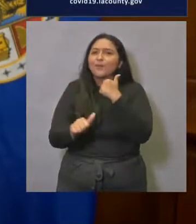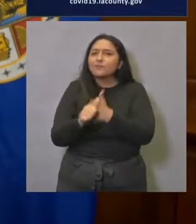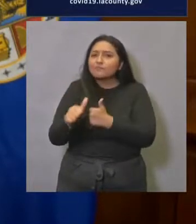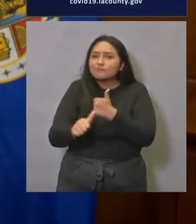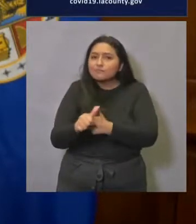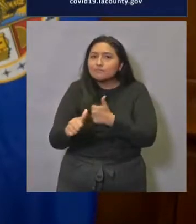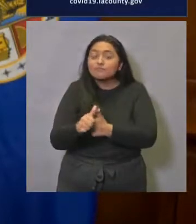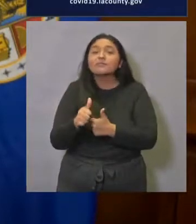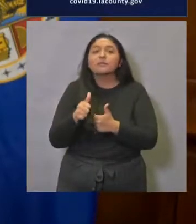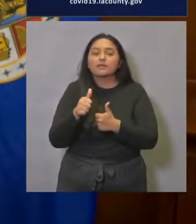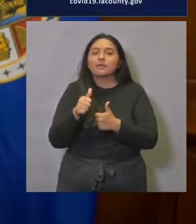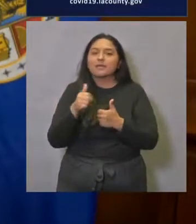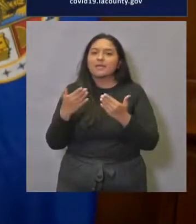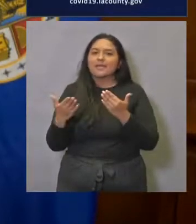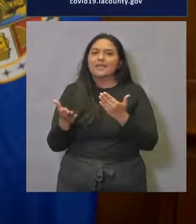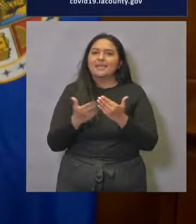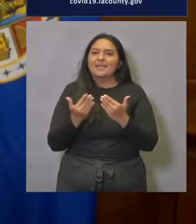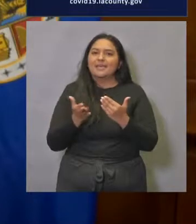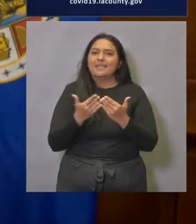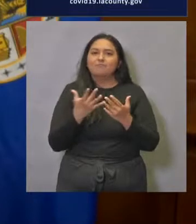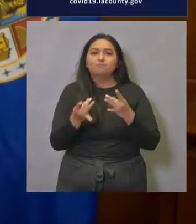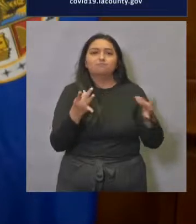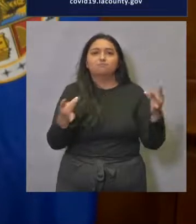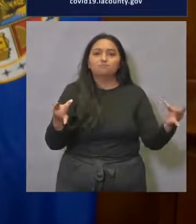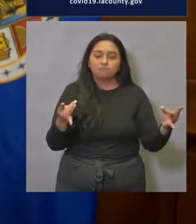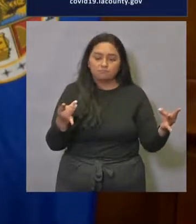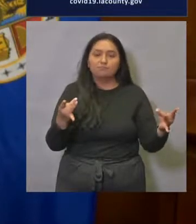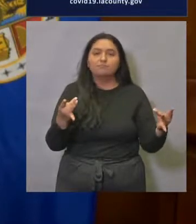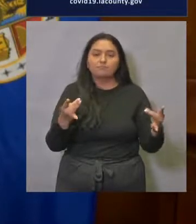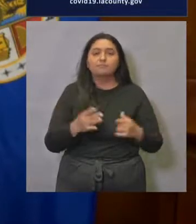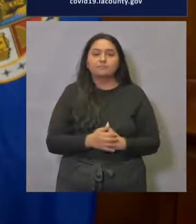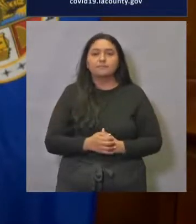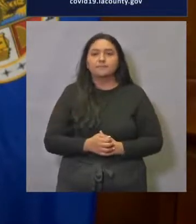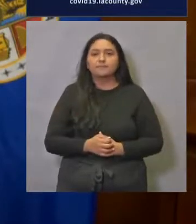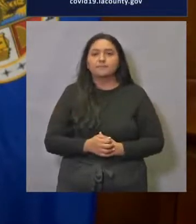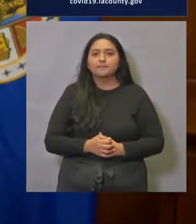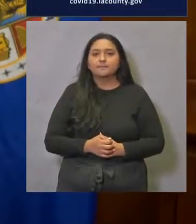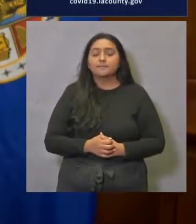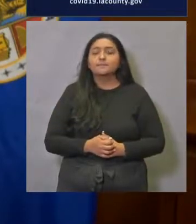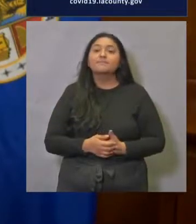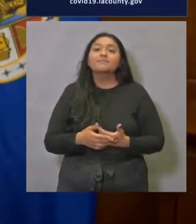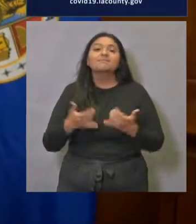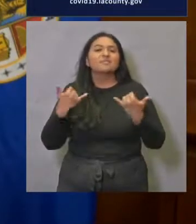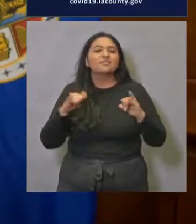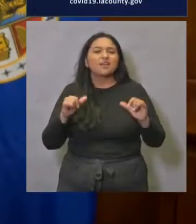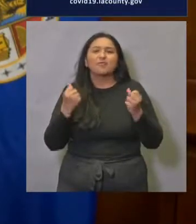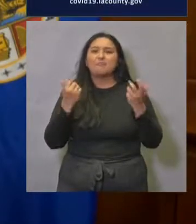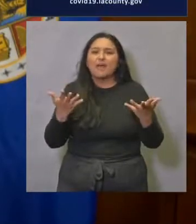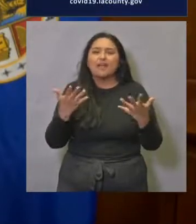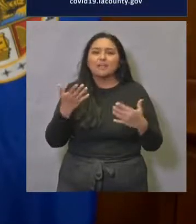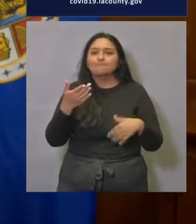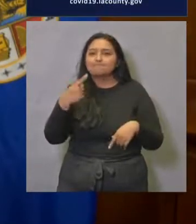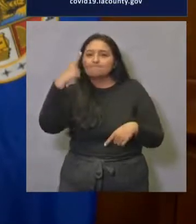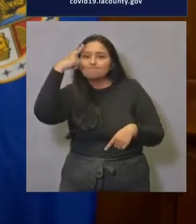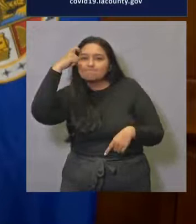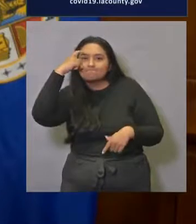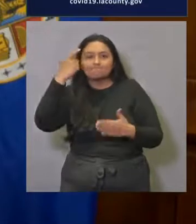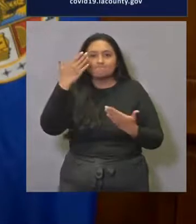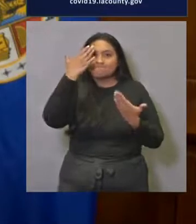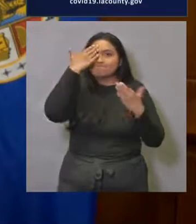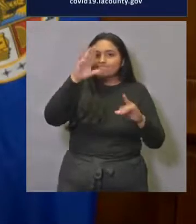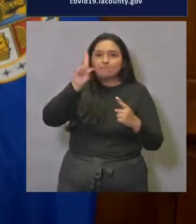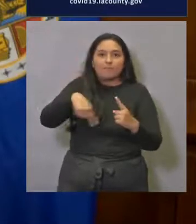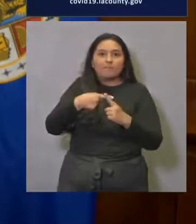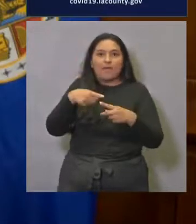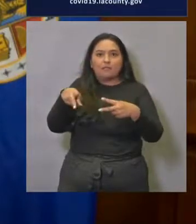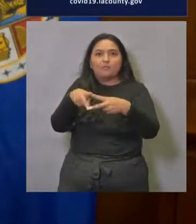altamente transmisibles, pero hay muchas cosas que desconocemos sobre ellas. Aunque nuestra